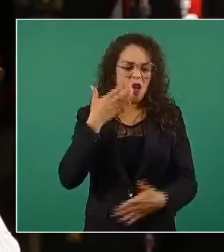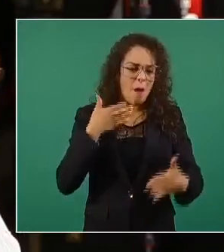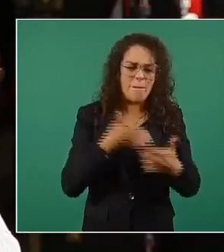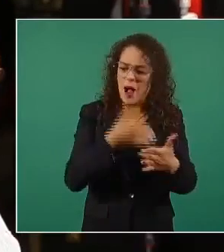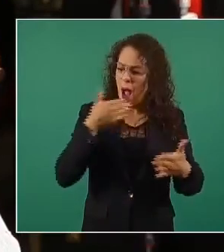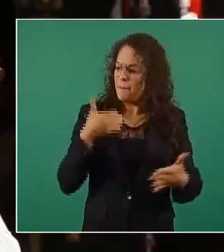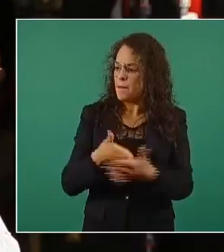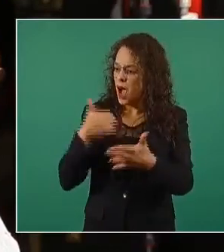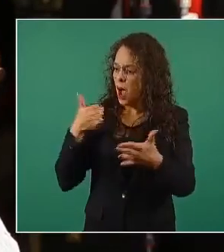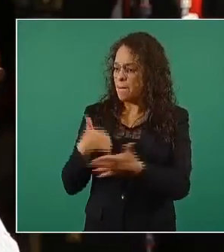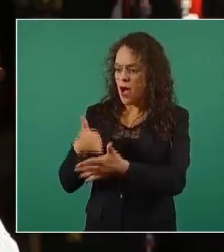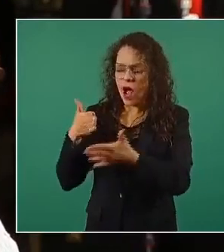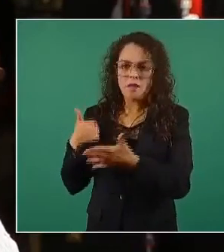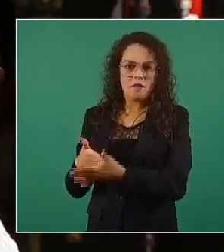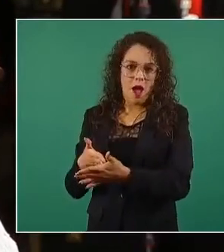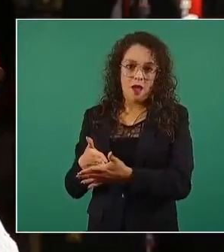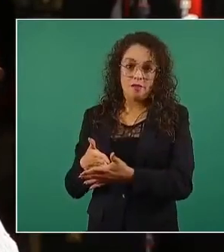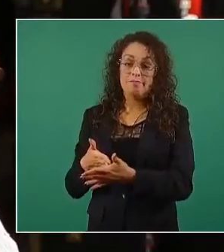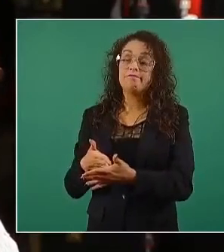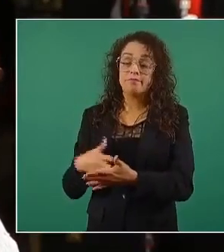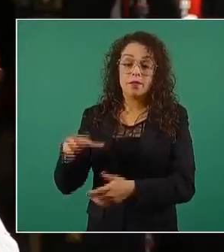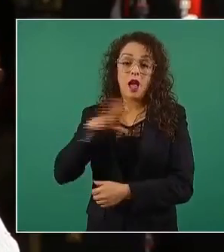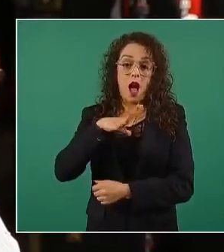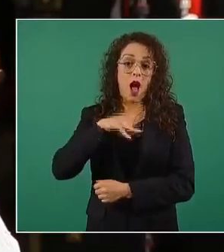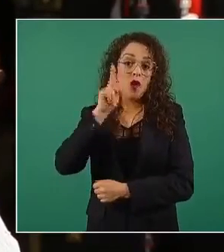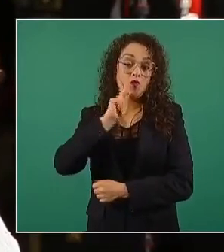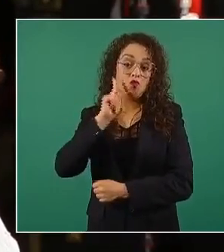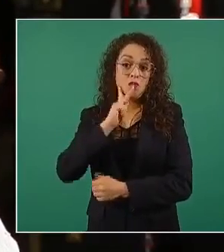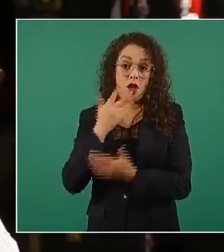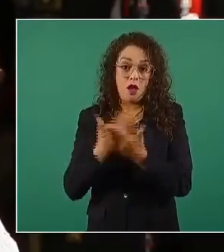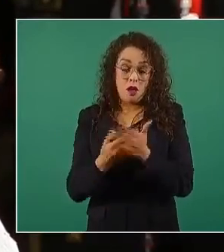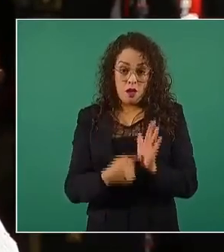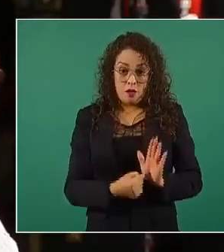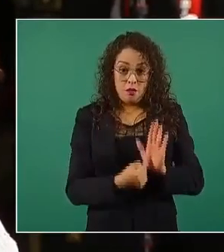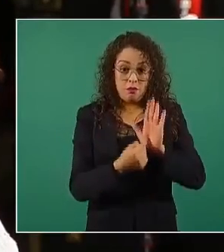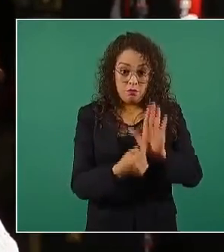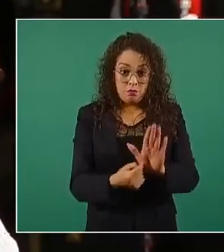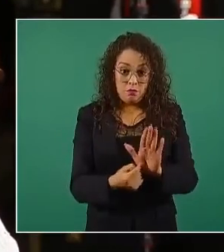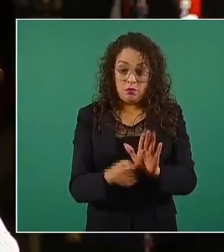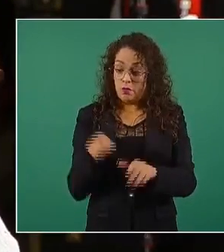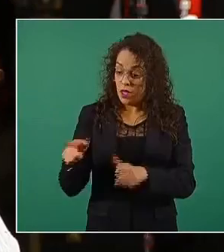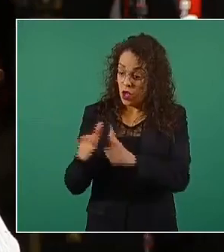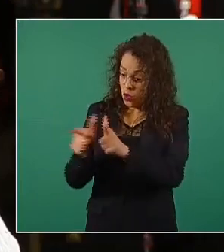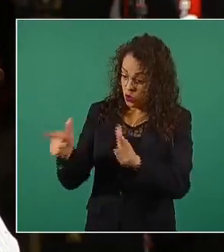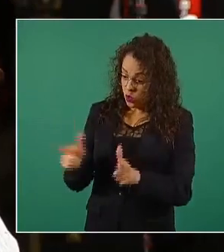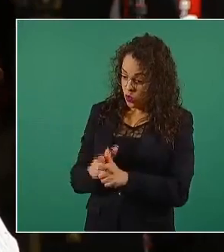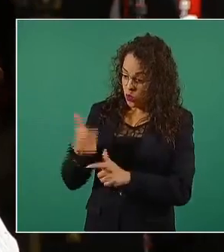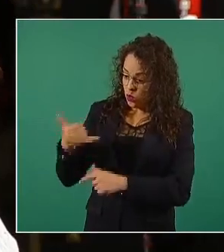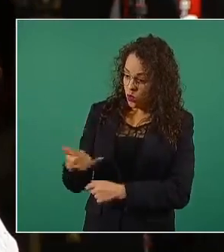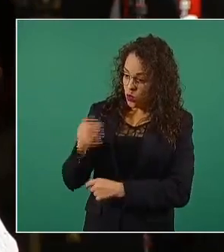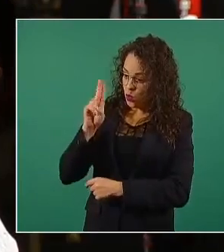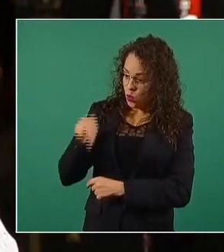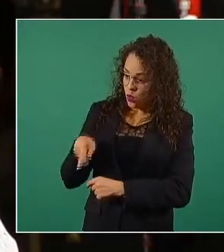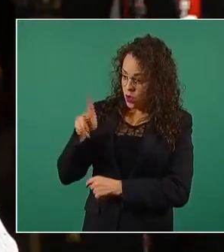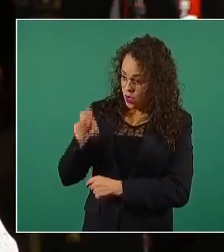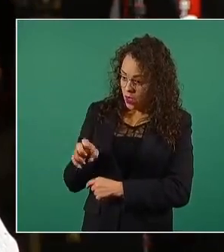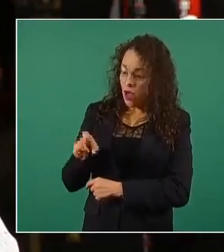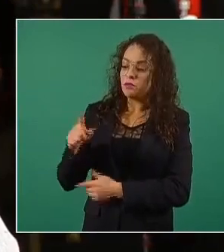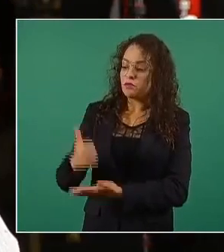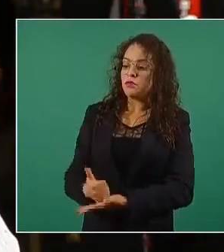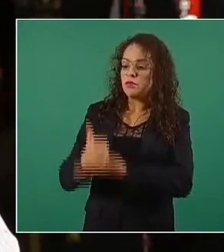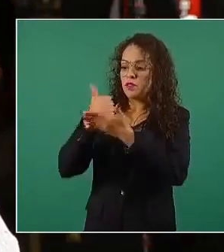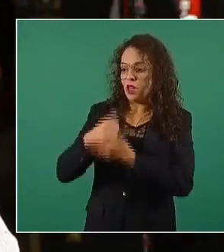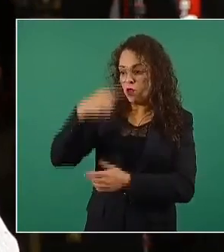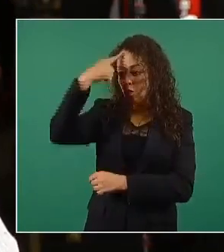democracia. Incluso, bueno, hay evidencias de que este grupo, el Yunque, llevó al poder tanto a Felipe Calderón como a